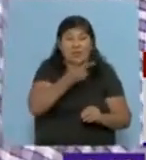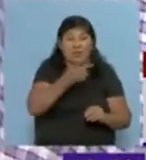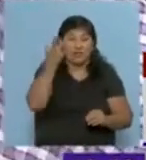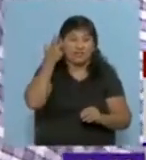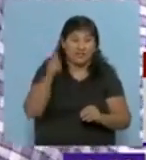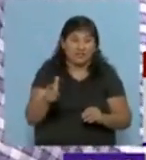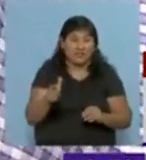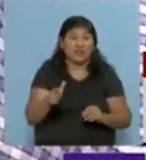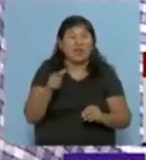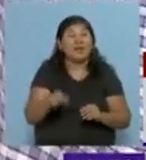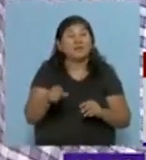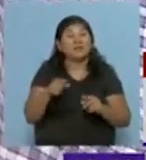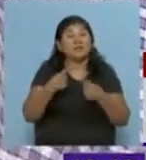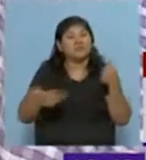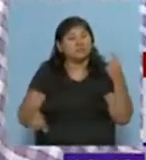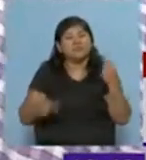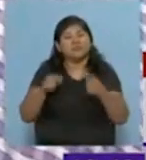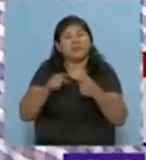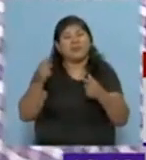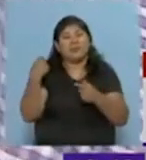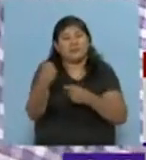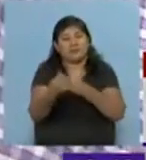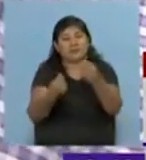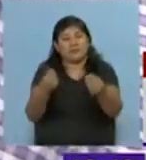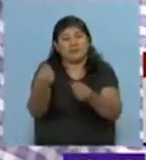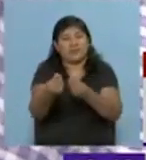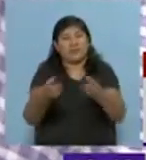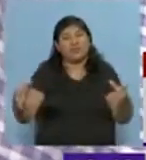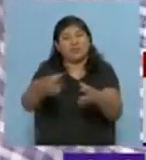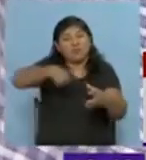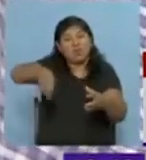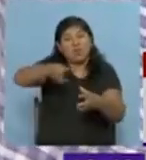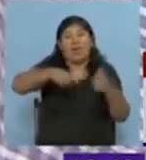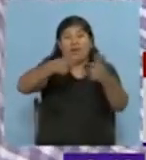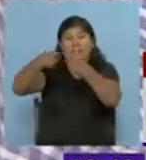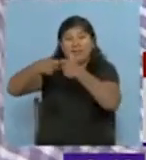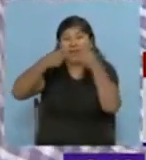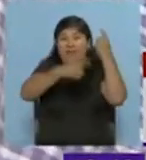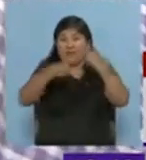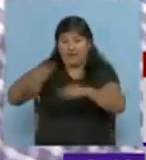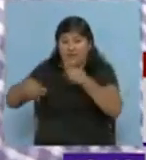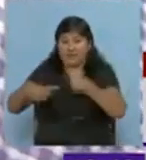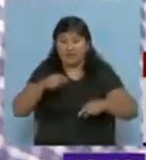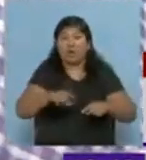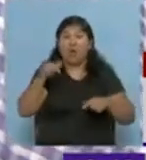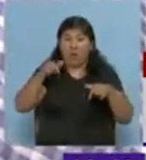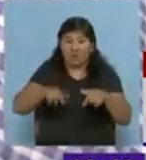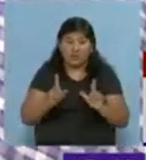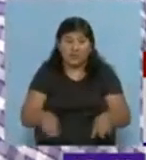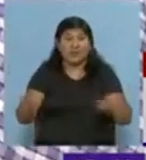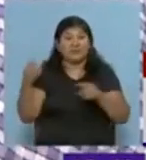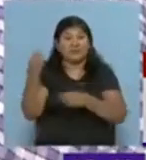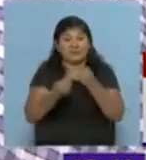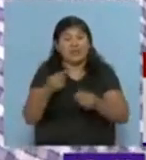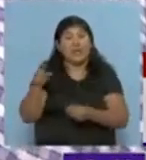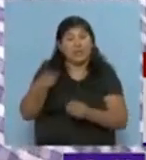2018. Y bueno, han ido participando los distintos sectores de los gremios que hoy están acá presentes, y bueno, ellos pudieron constatar